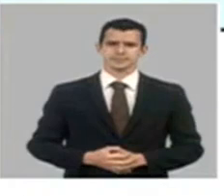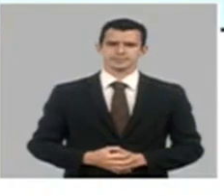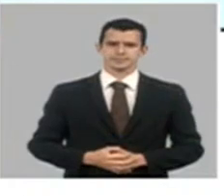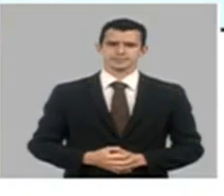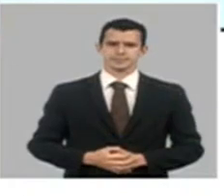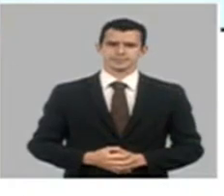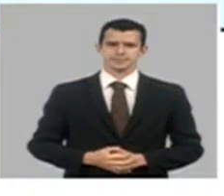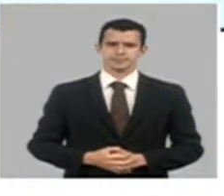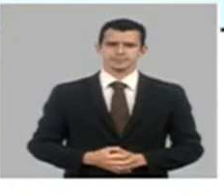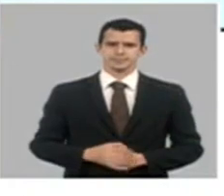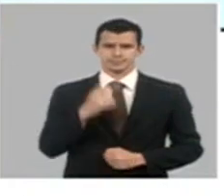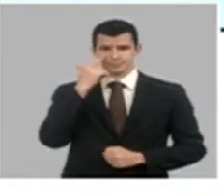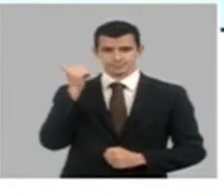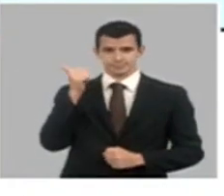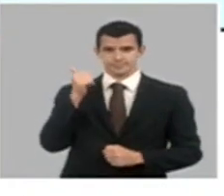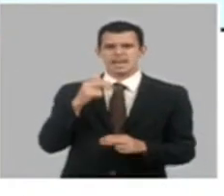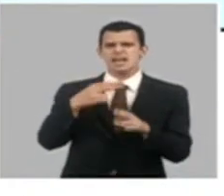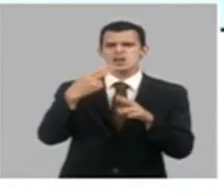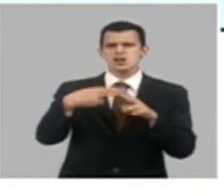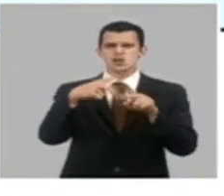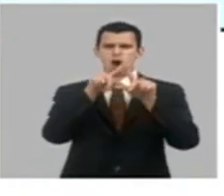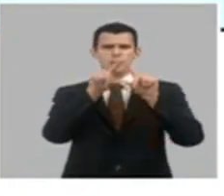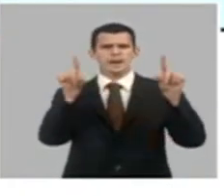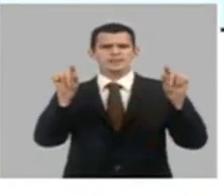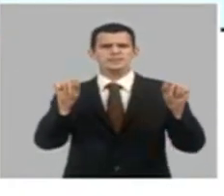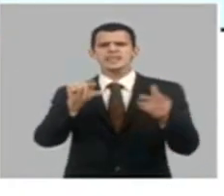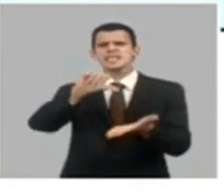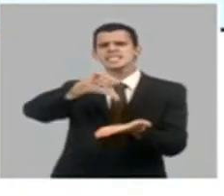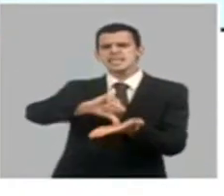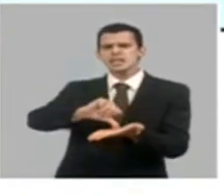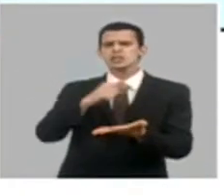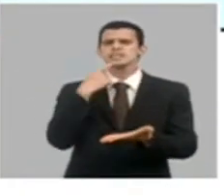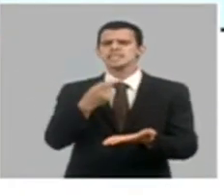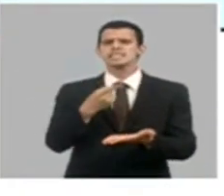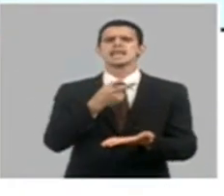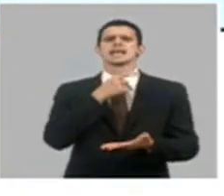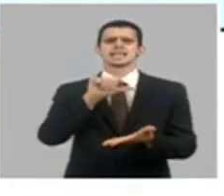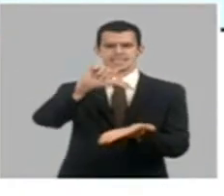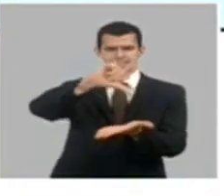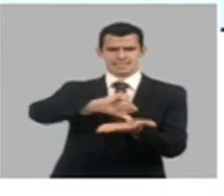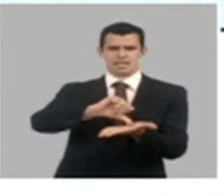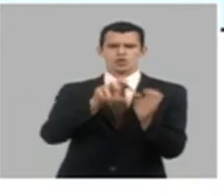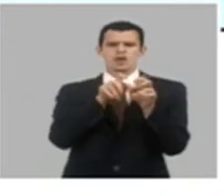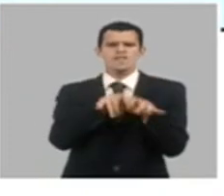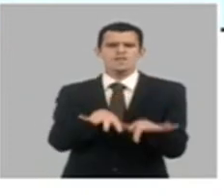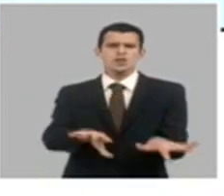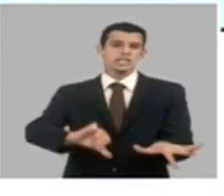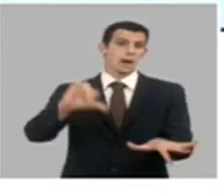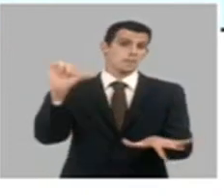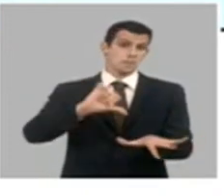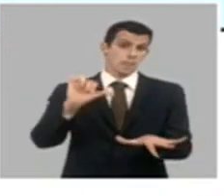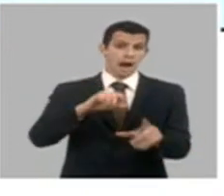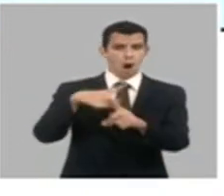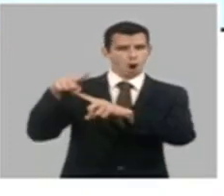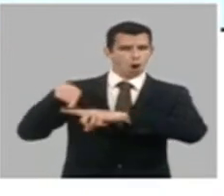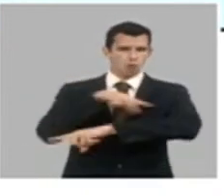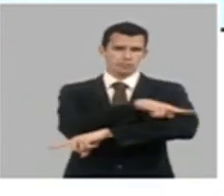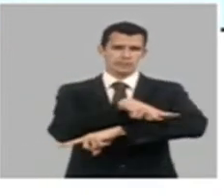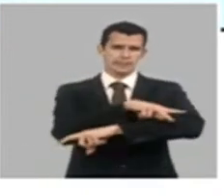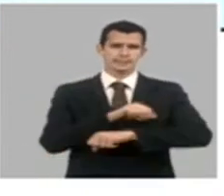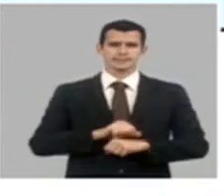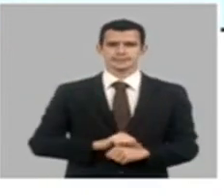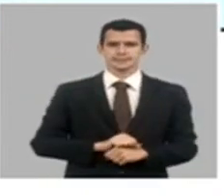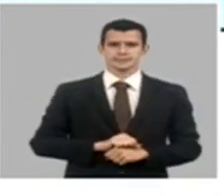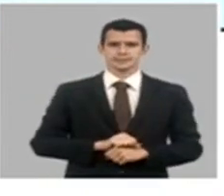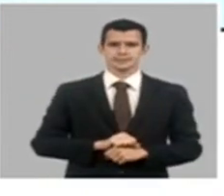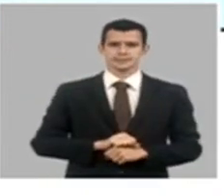vean el nombre centro de influencia maligna extranjera estará ubicado en la oficina del